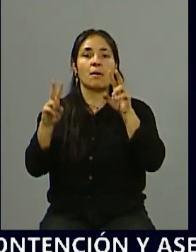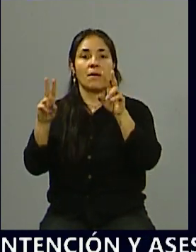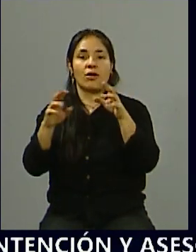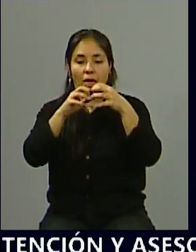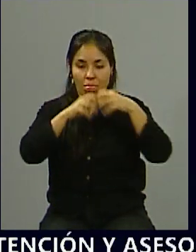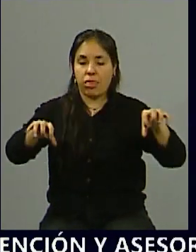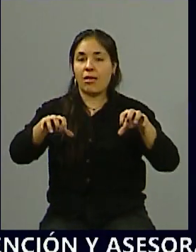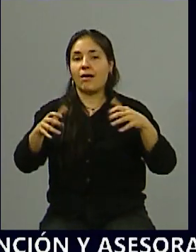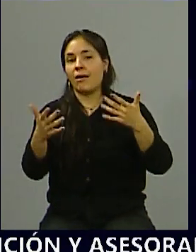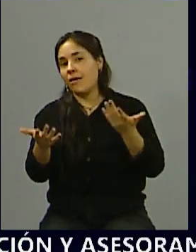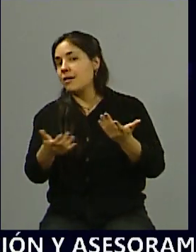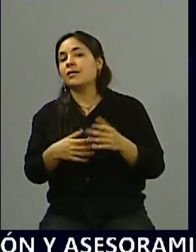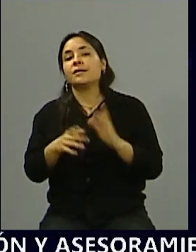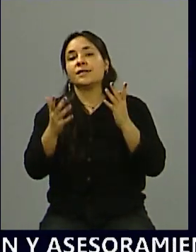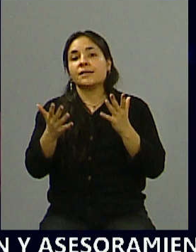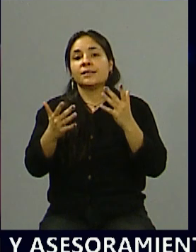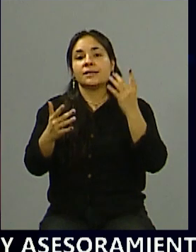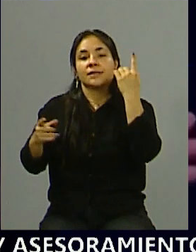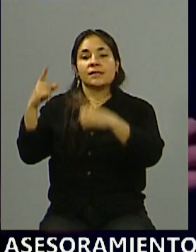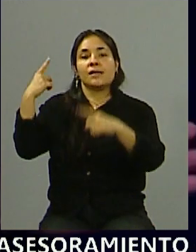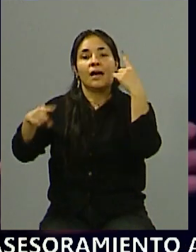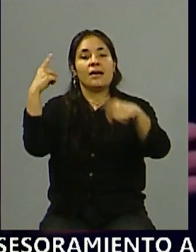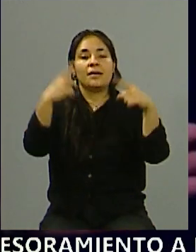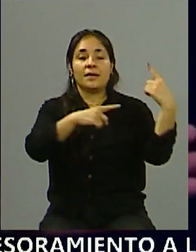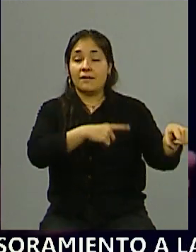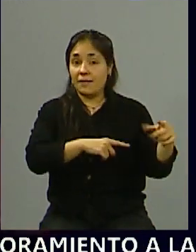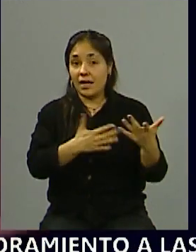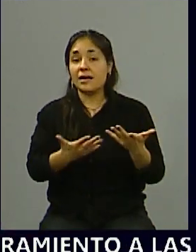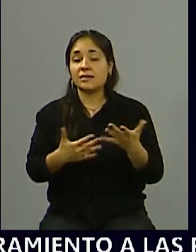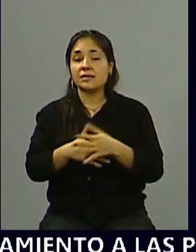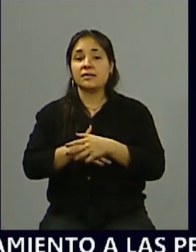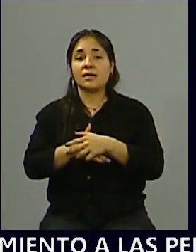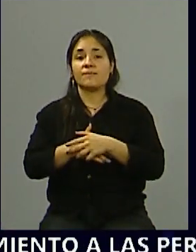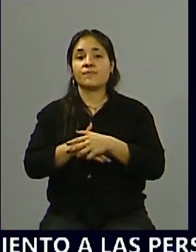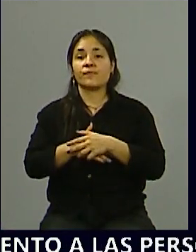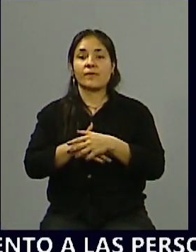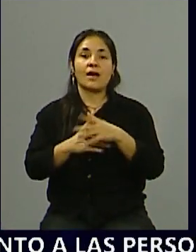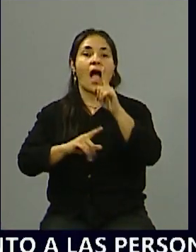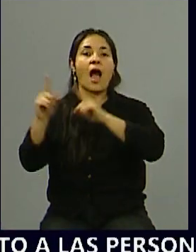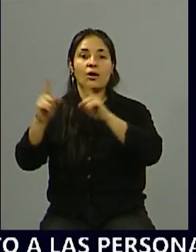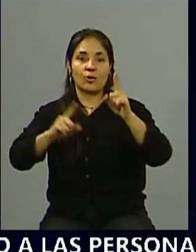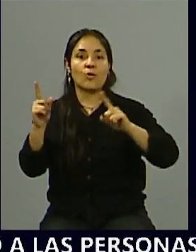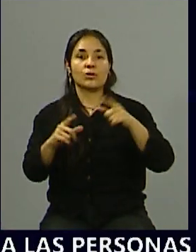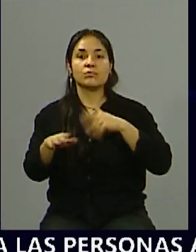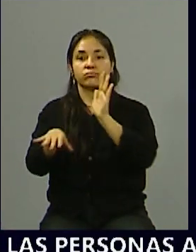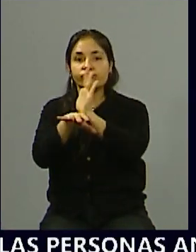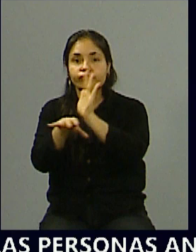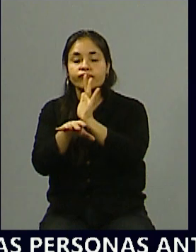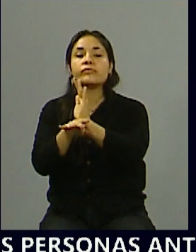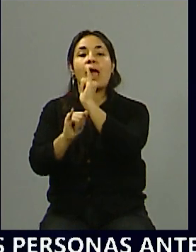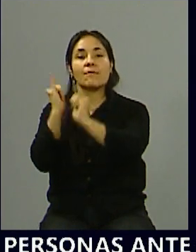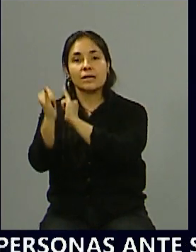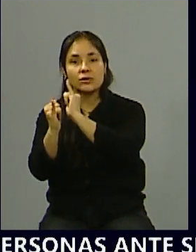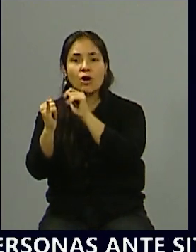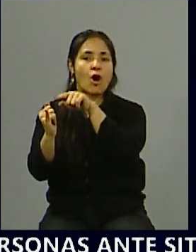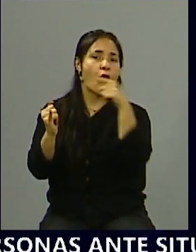Entonces, las asimetrías que se empiezan a presentar obligan a que unos busquen conceptualizar y otros busquen sostener